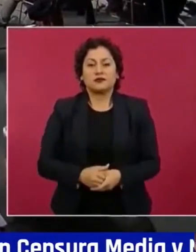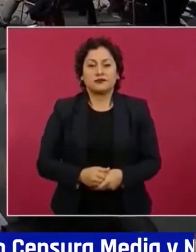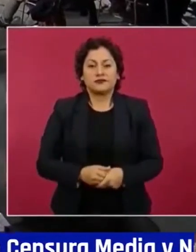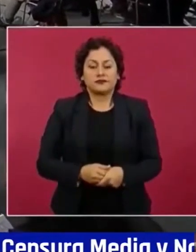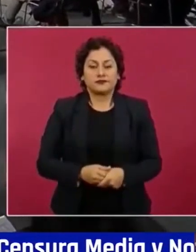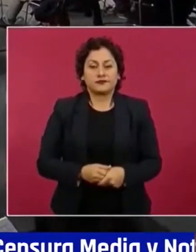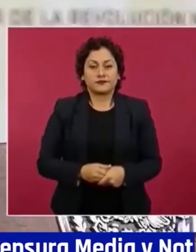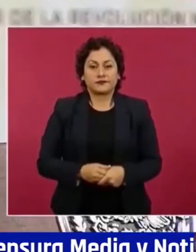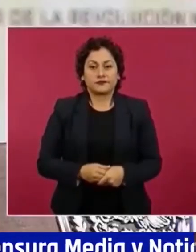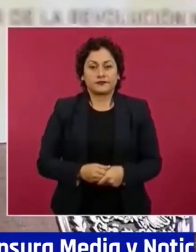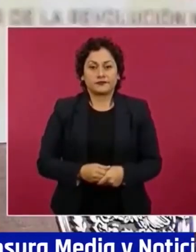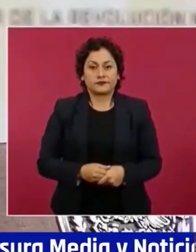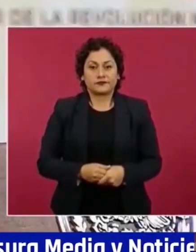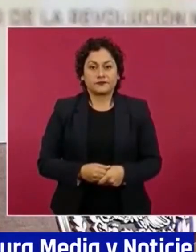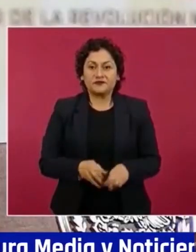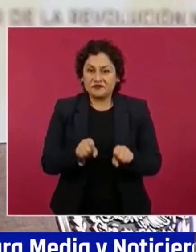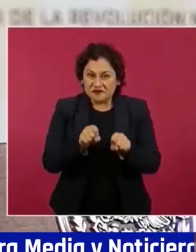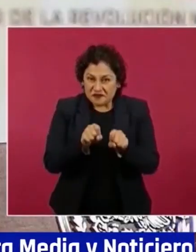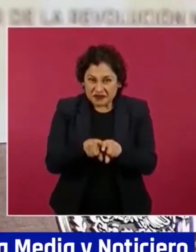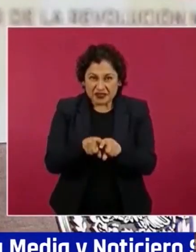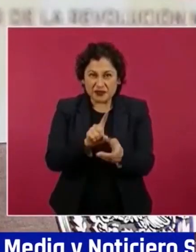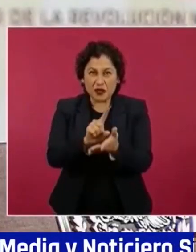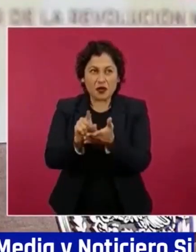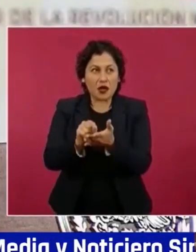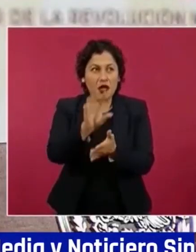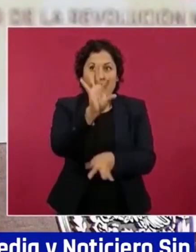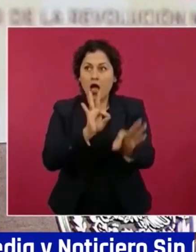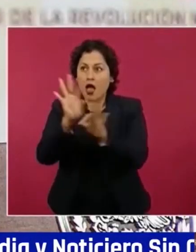ya editorializando.